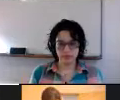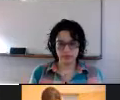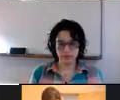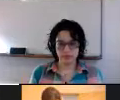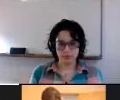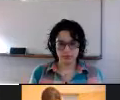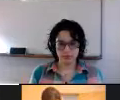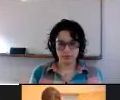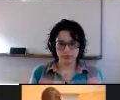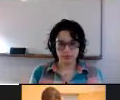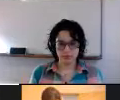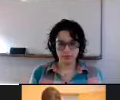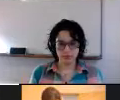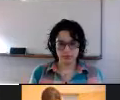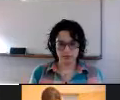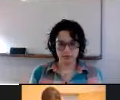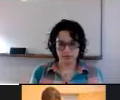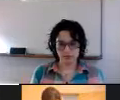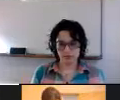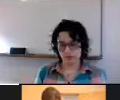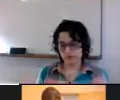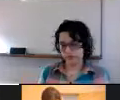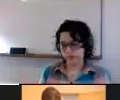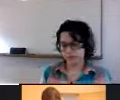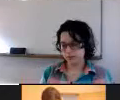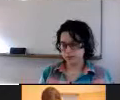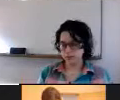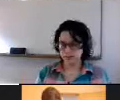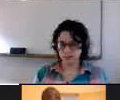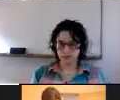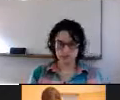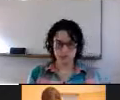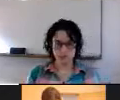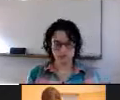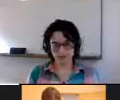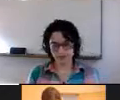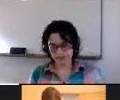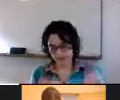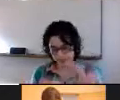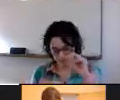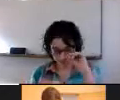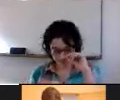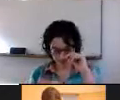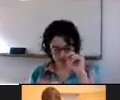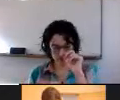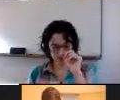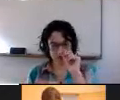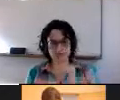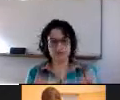algo? Intuitivamente. Poner un bulón cada 2 metros, un bulón cada 5 centímetros.